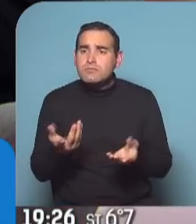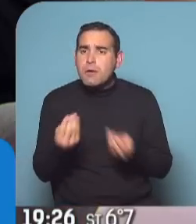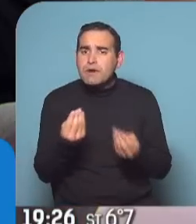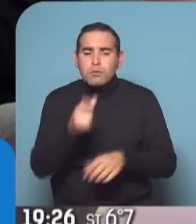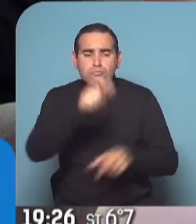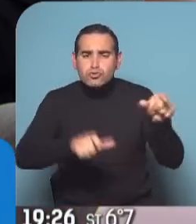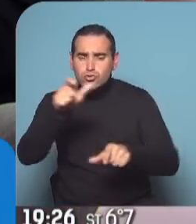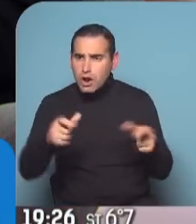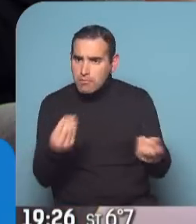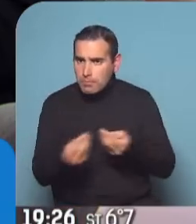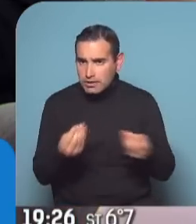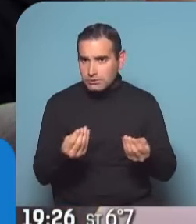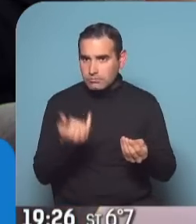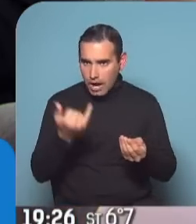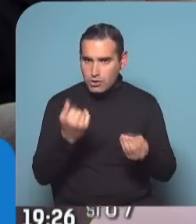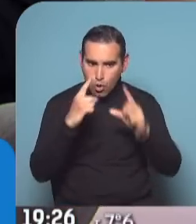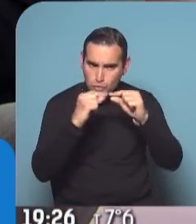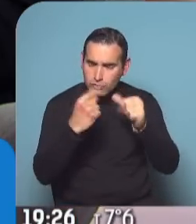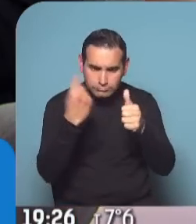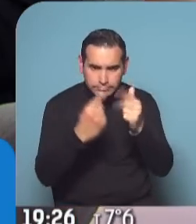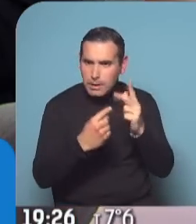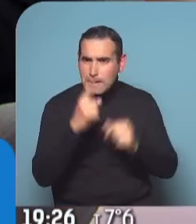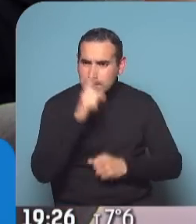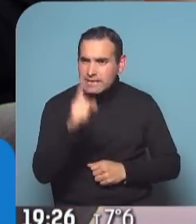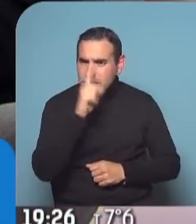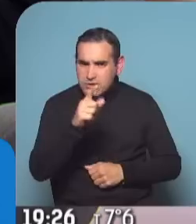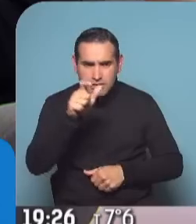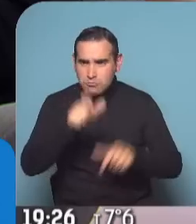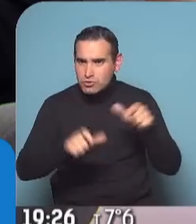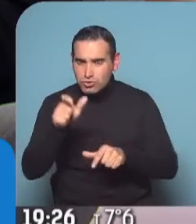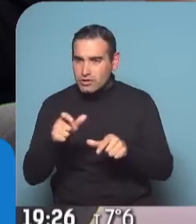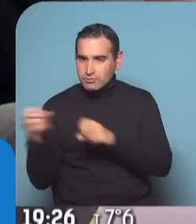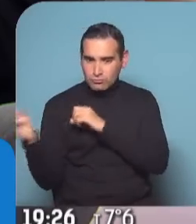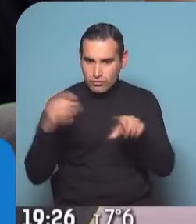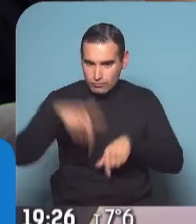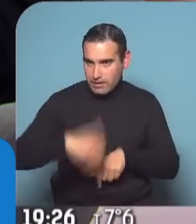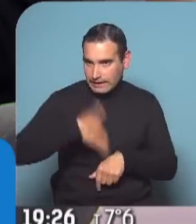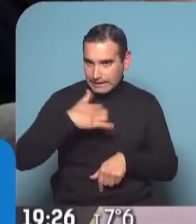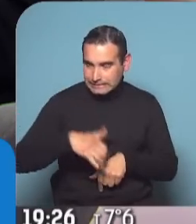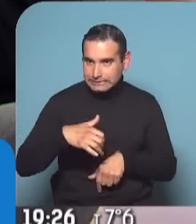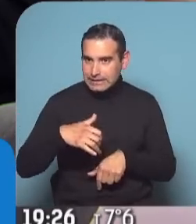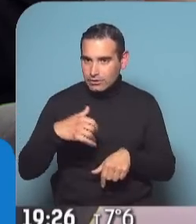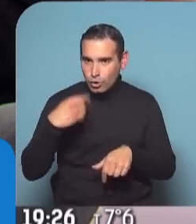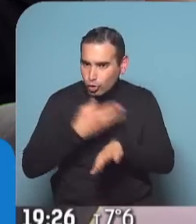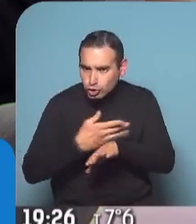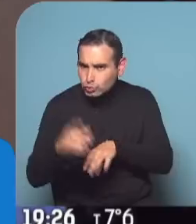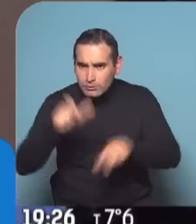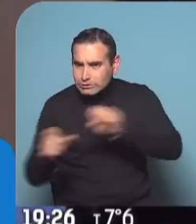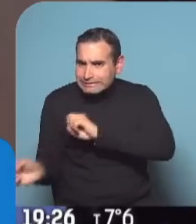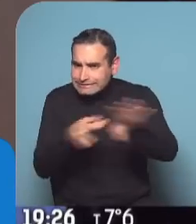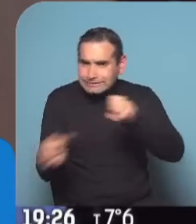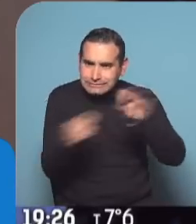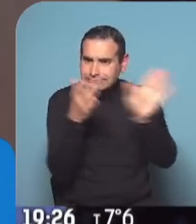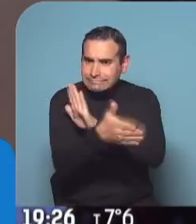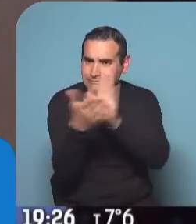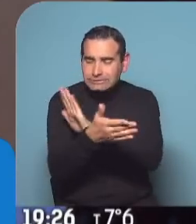la población? Porque conocimos números otra vez de miles de venezolanos que han llegado a la Argentina en los últimos meses. O sea, ¿sigue la inmigración permanente?